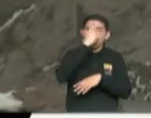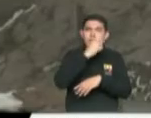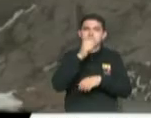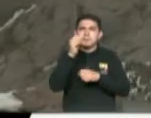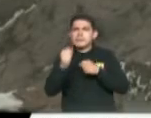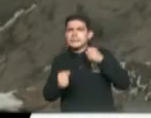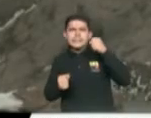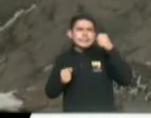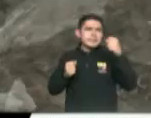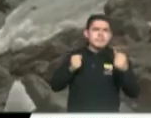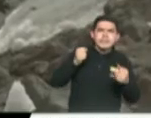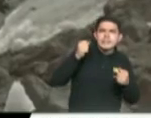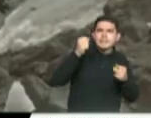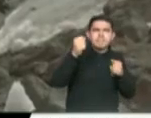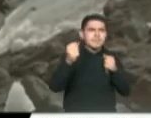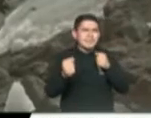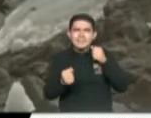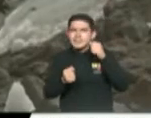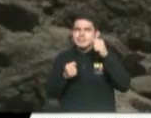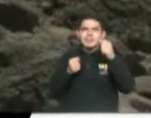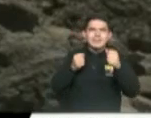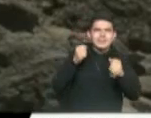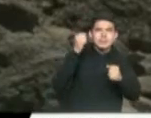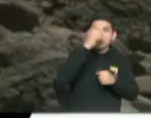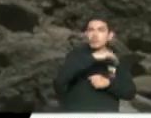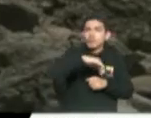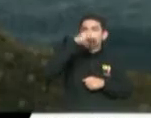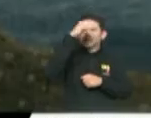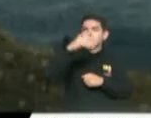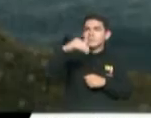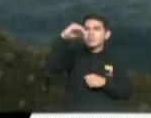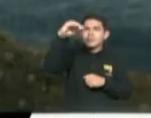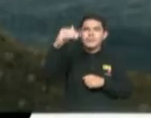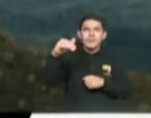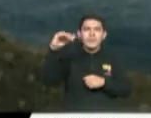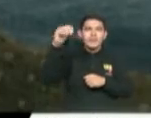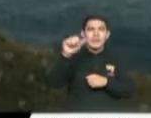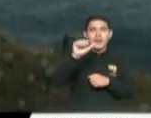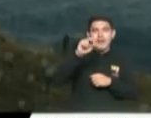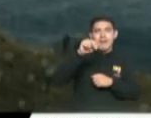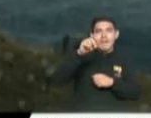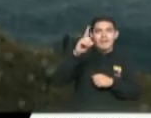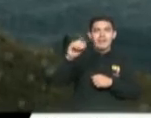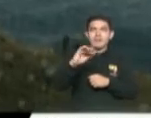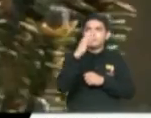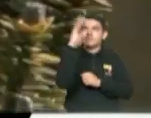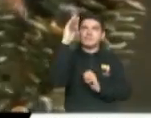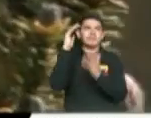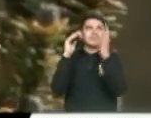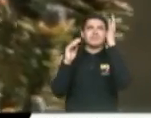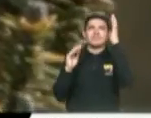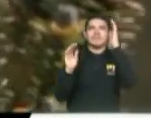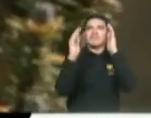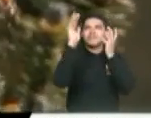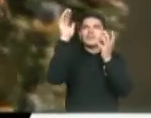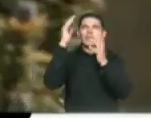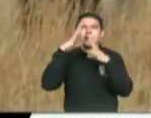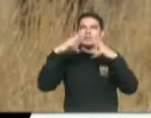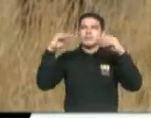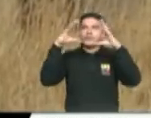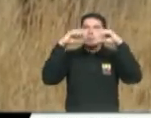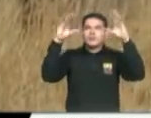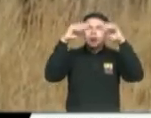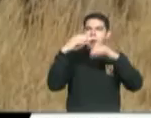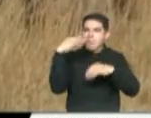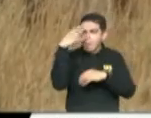es adentrarse en la mítica cordillera de los andes y disfrutar de bosques nublados que esconden diferentes especies de